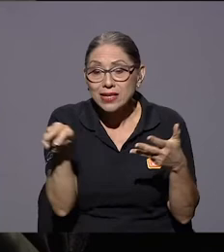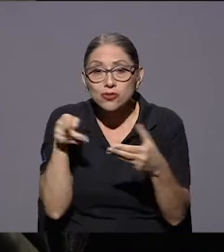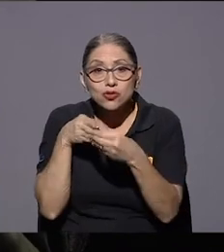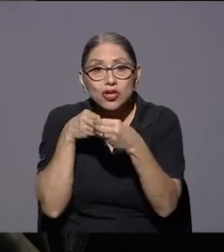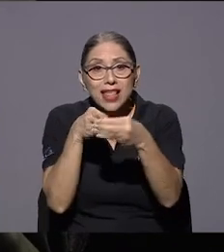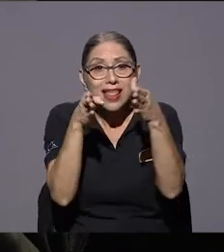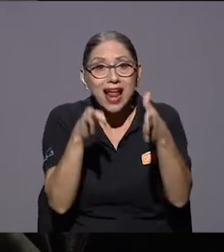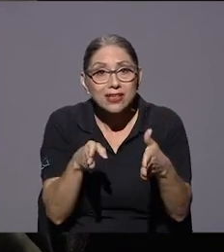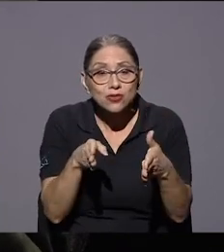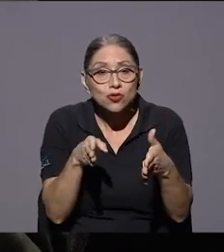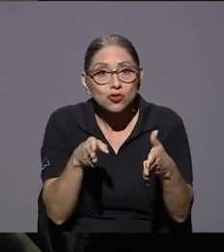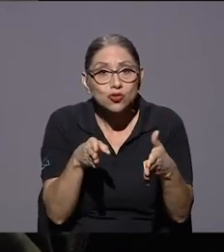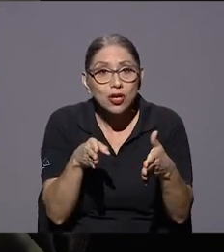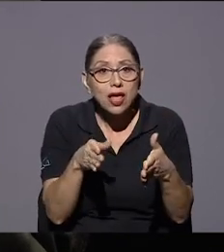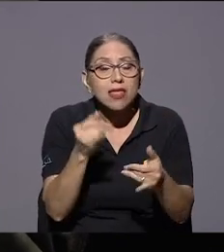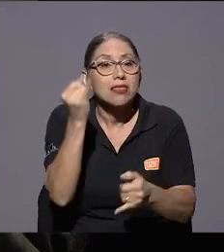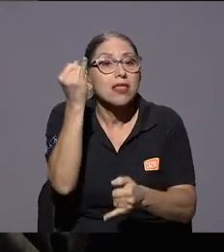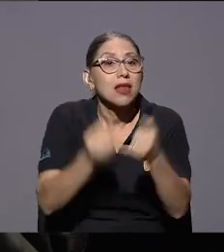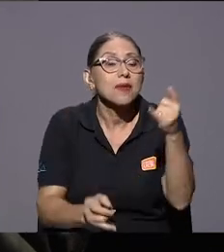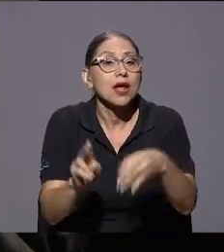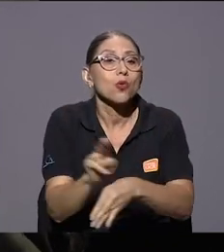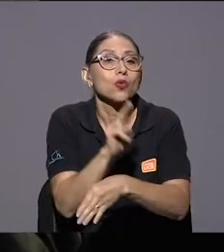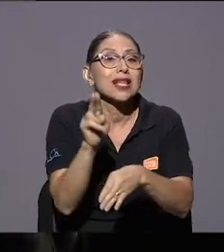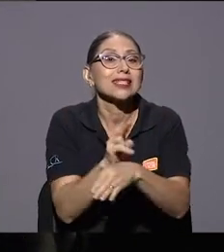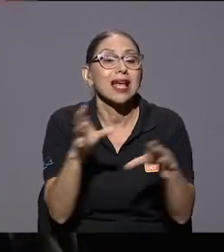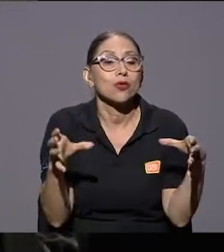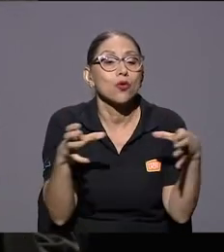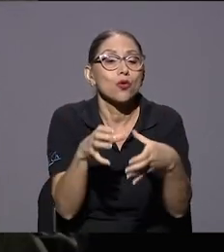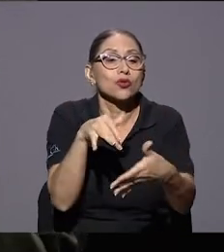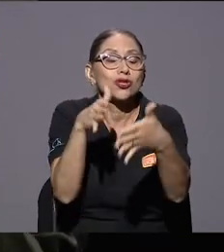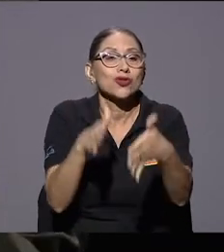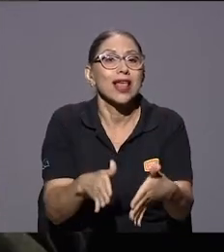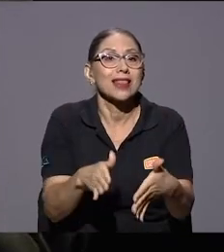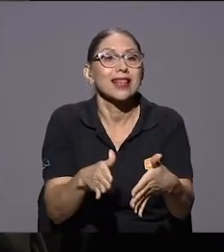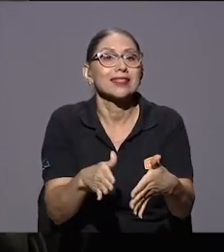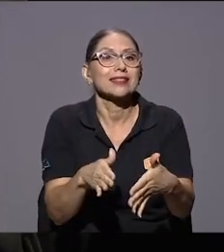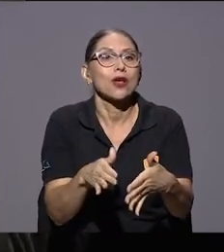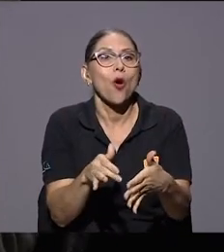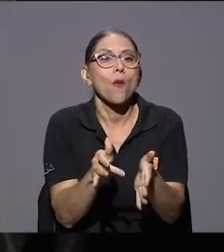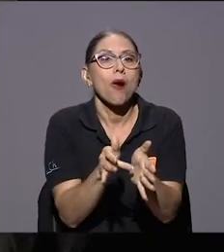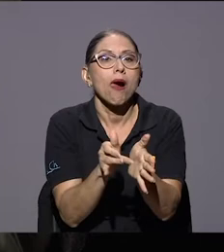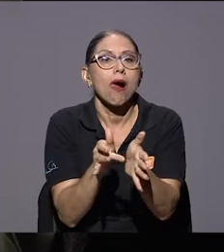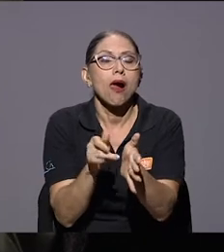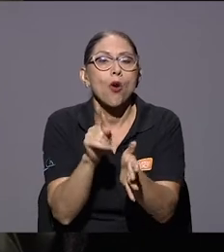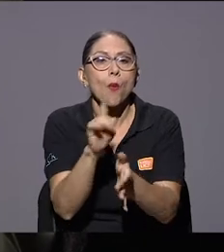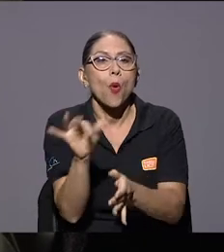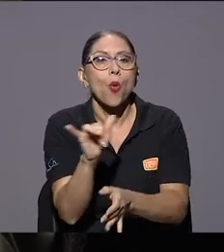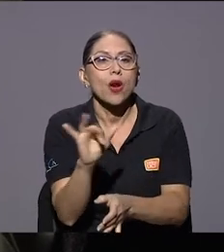terminan utilizando los órganos estudiantiles como una especie de plataforma para